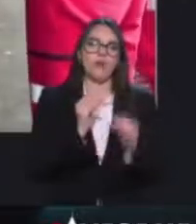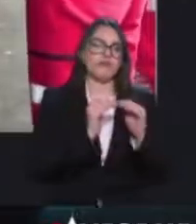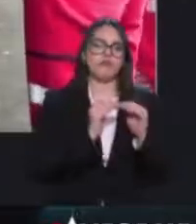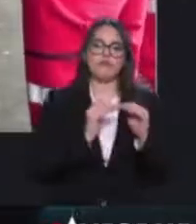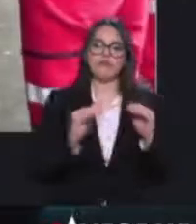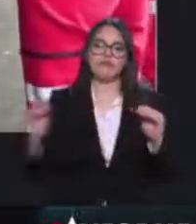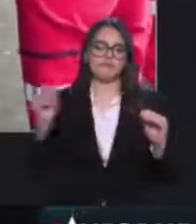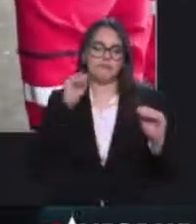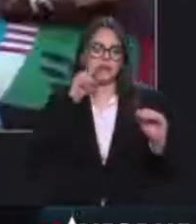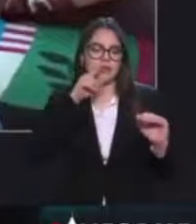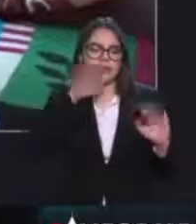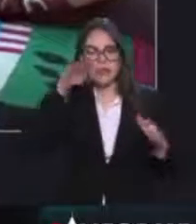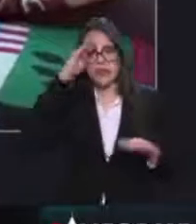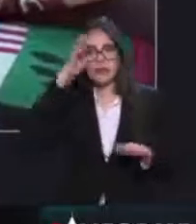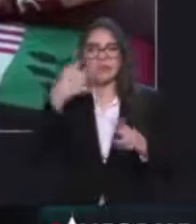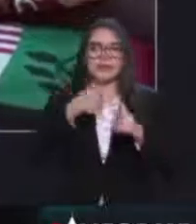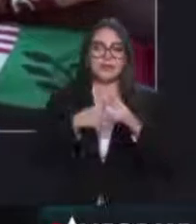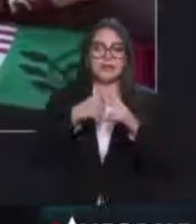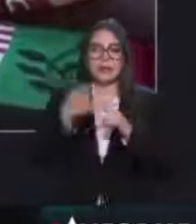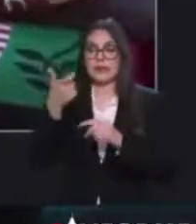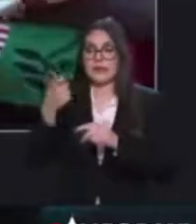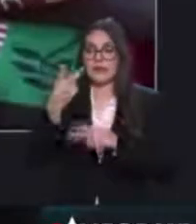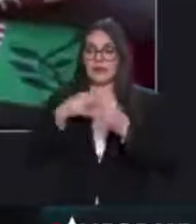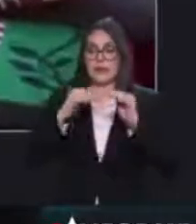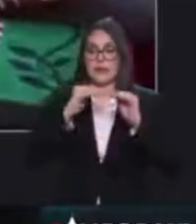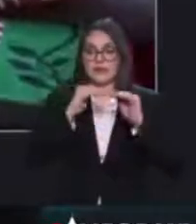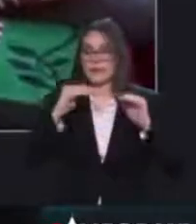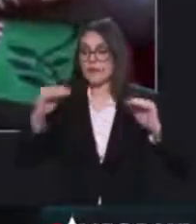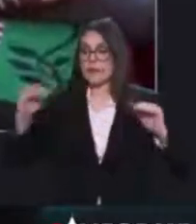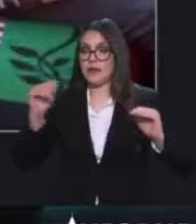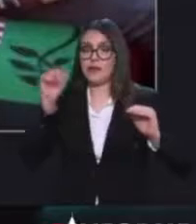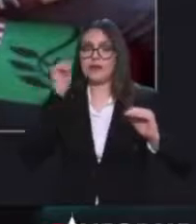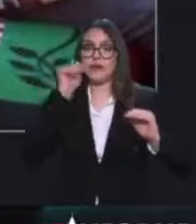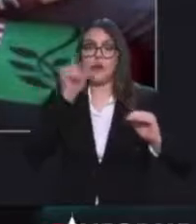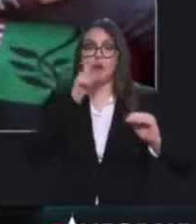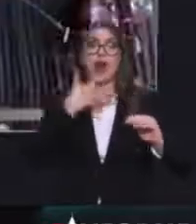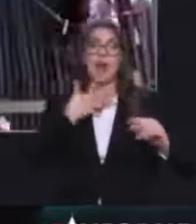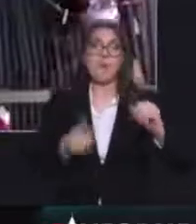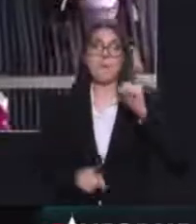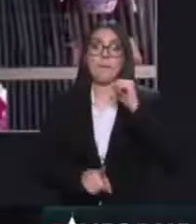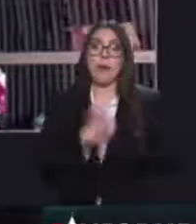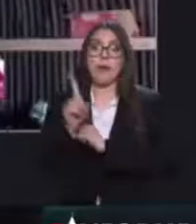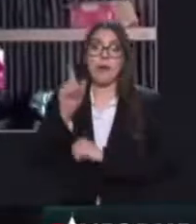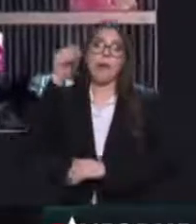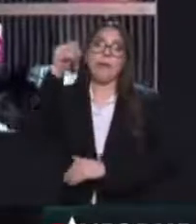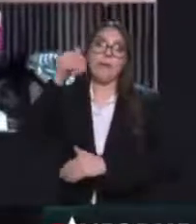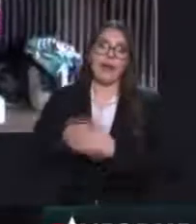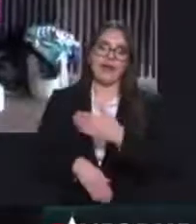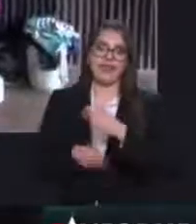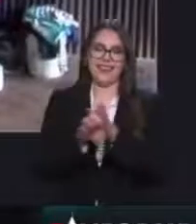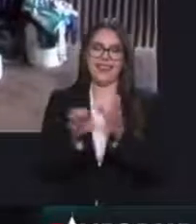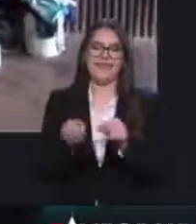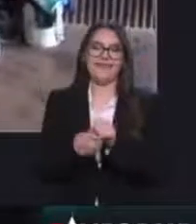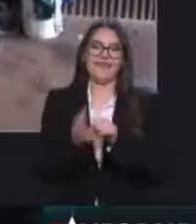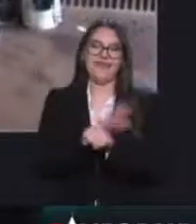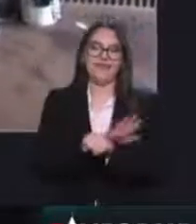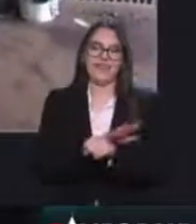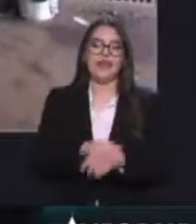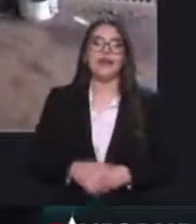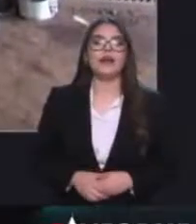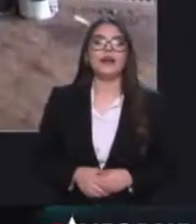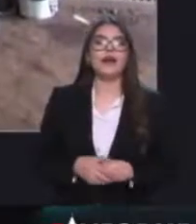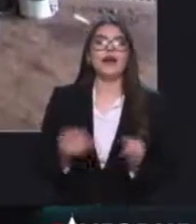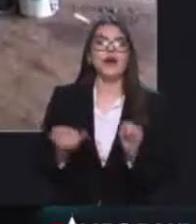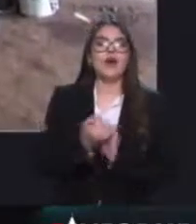cuánto en realidad es tu ingreso, y si cae, normalmente en las crisis cae. Y tiene otros que le llaman pues carencias, de acuerdo